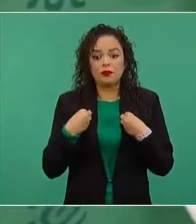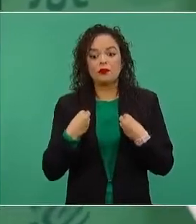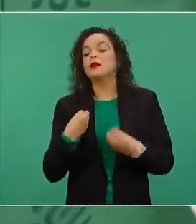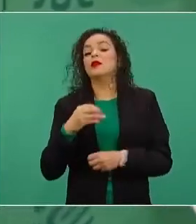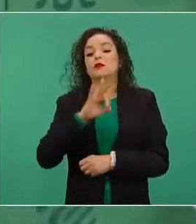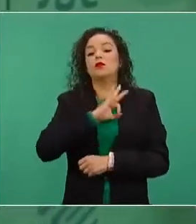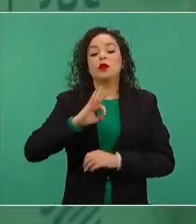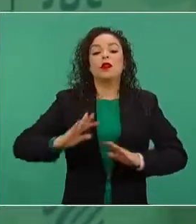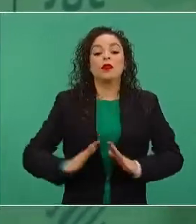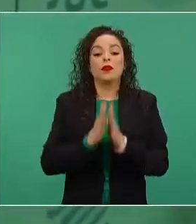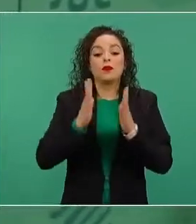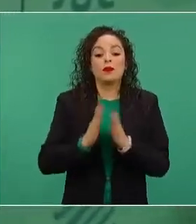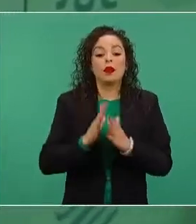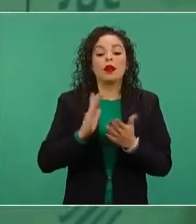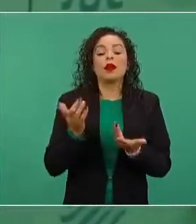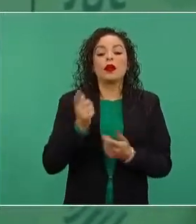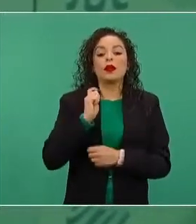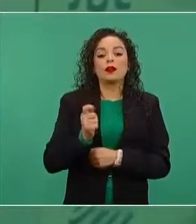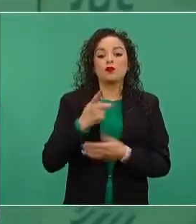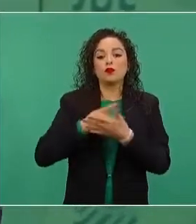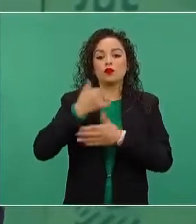participar en el programa Sembrando Vida.